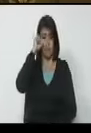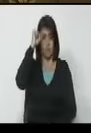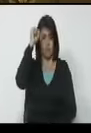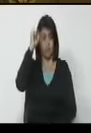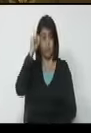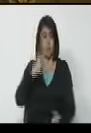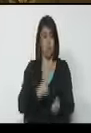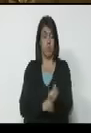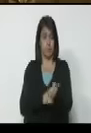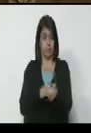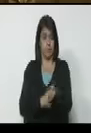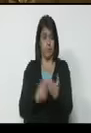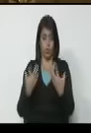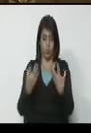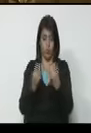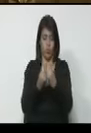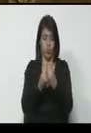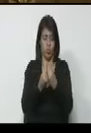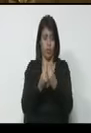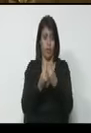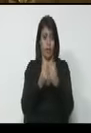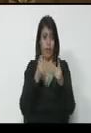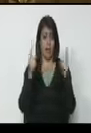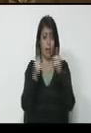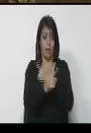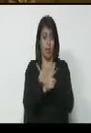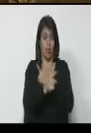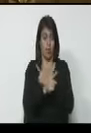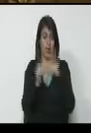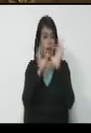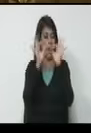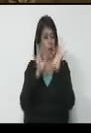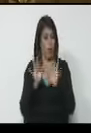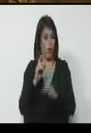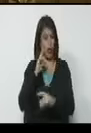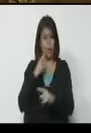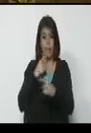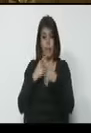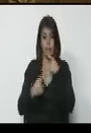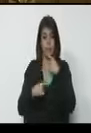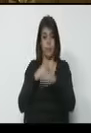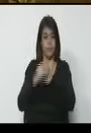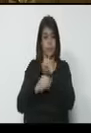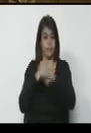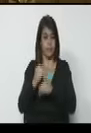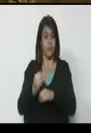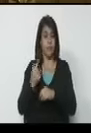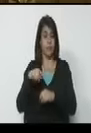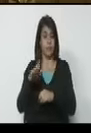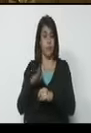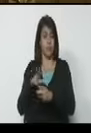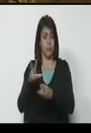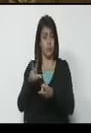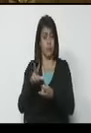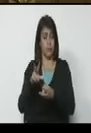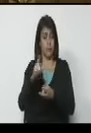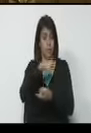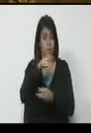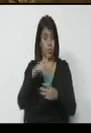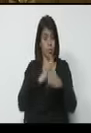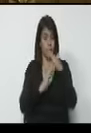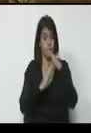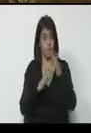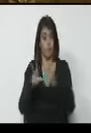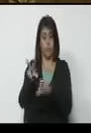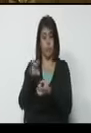al frente, por cierto, se modificó el modus operandi y se dedicaron a la vil tarea de cobrarle a nuestros migrantes por